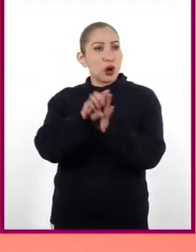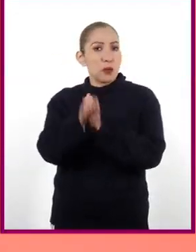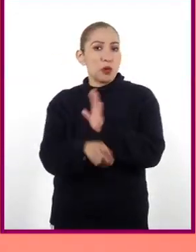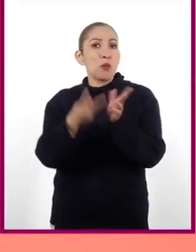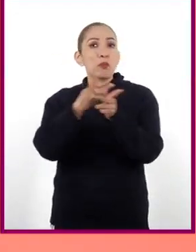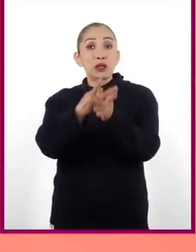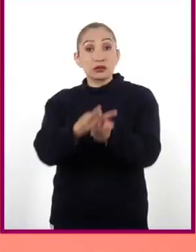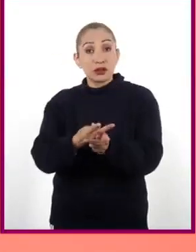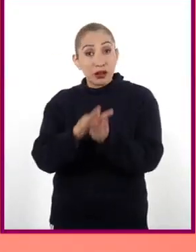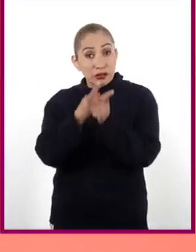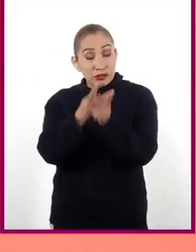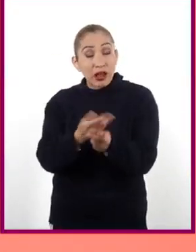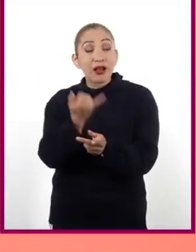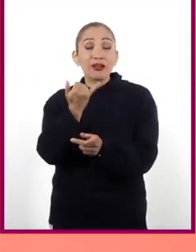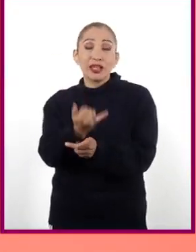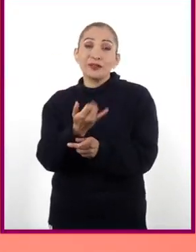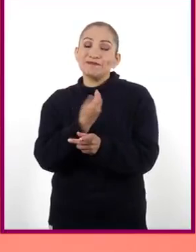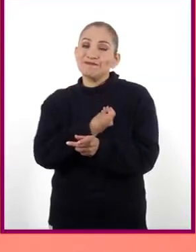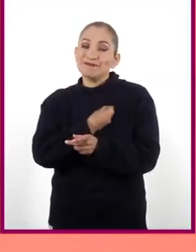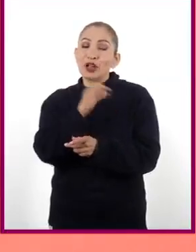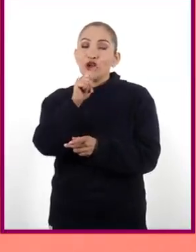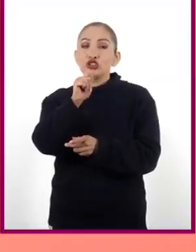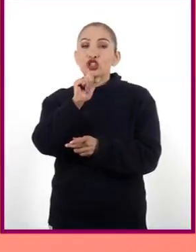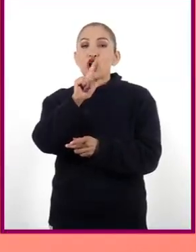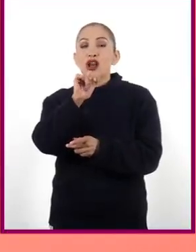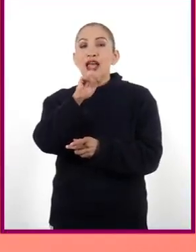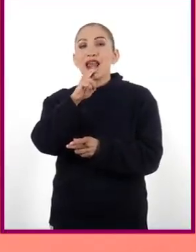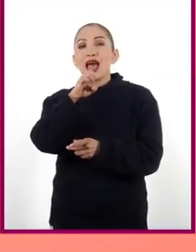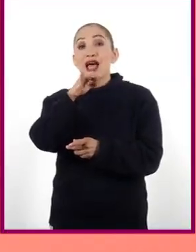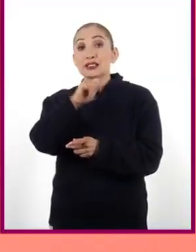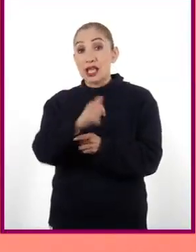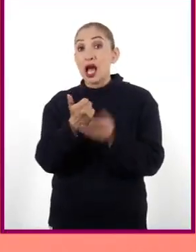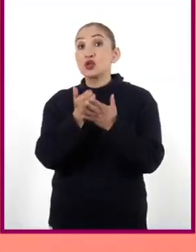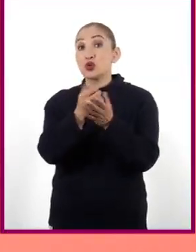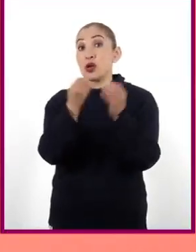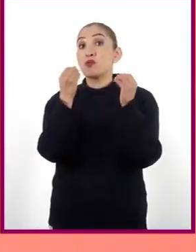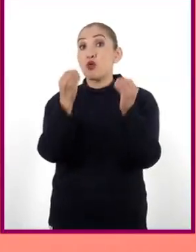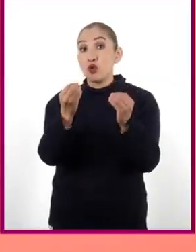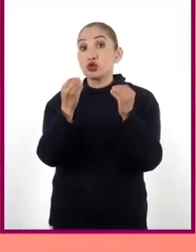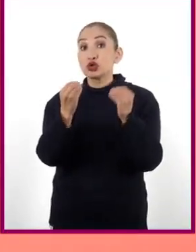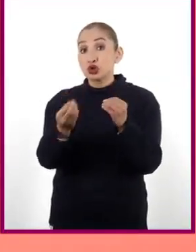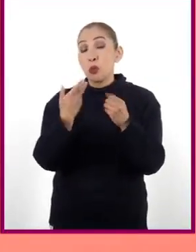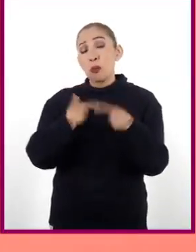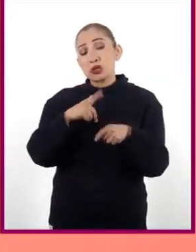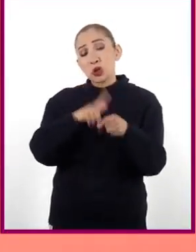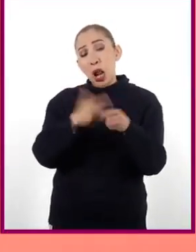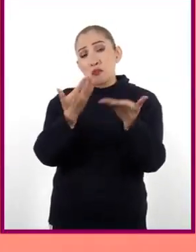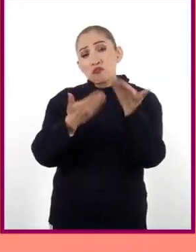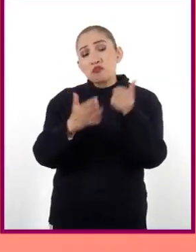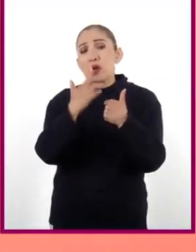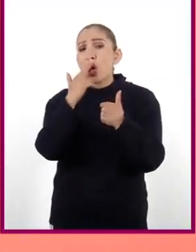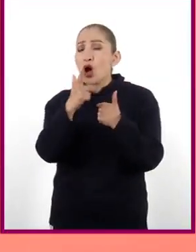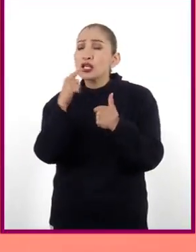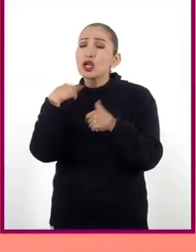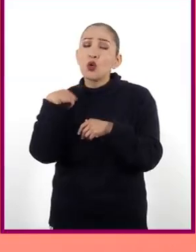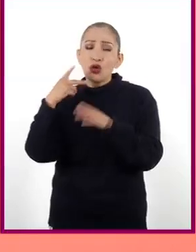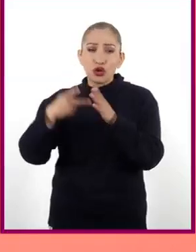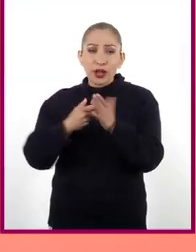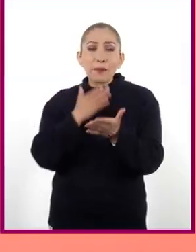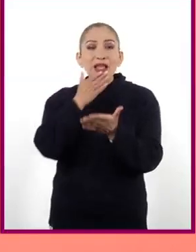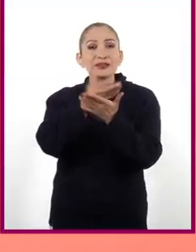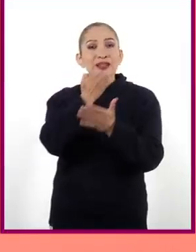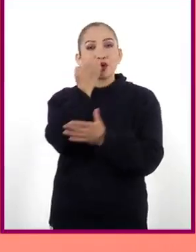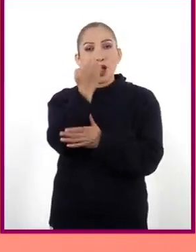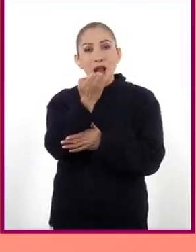la paciencia y la tolerancia, lo cual les será de mucha ayuda en su crecimiento personal y también cuando regresen a